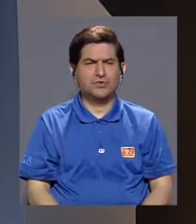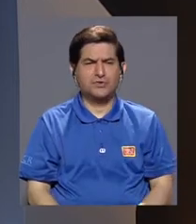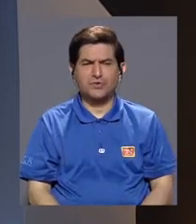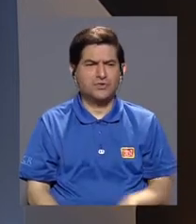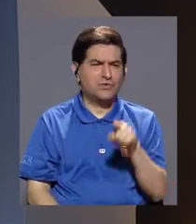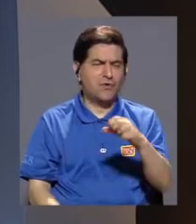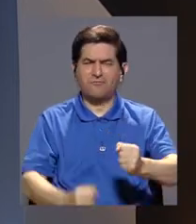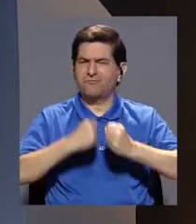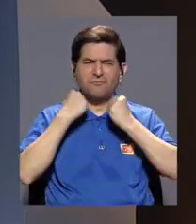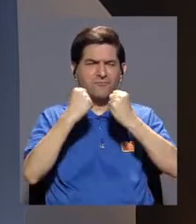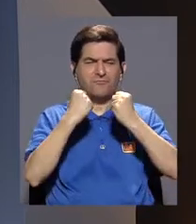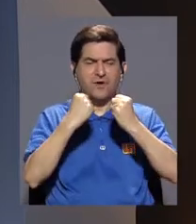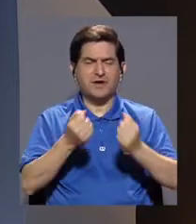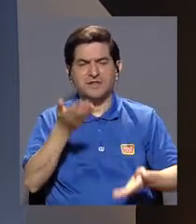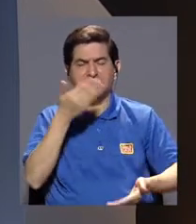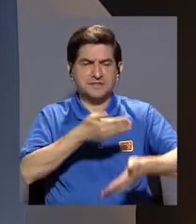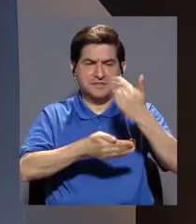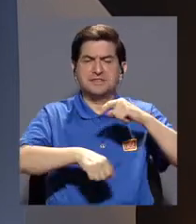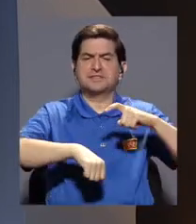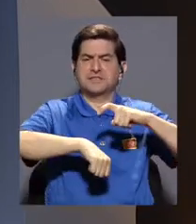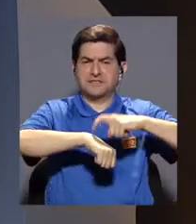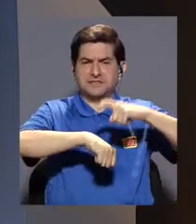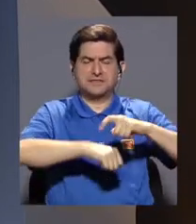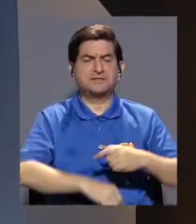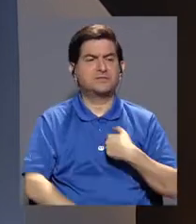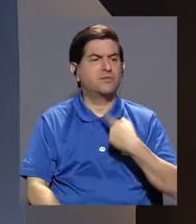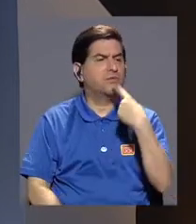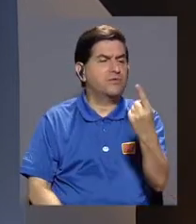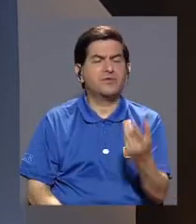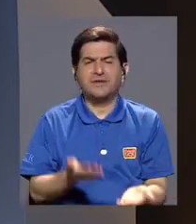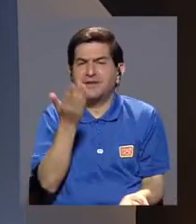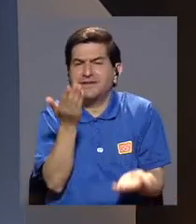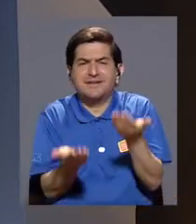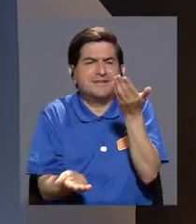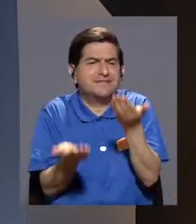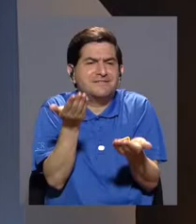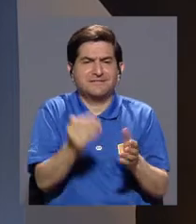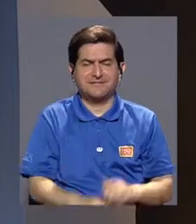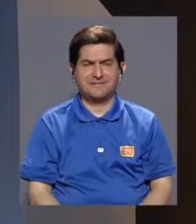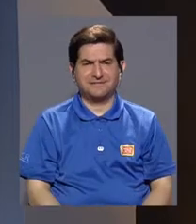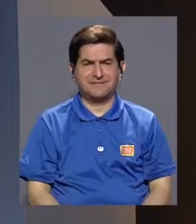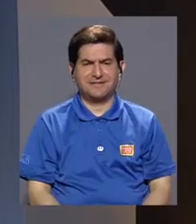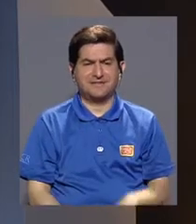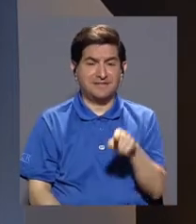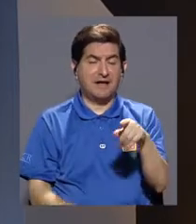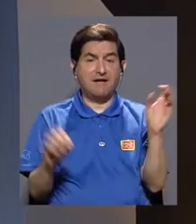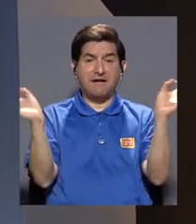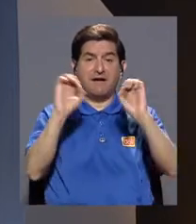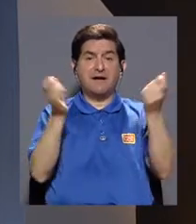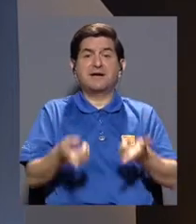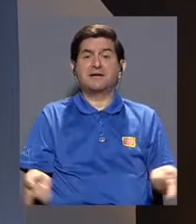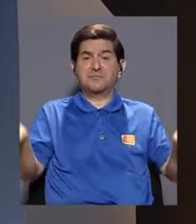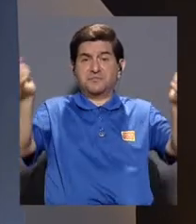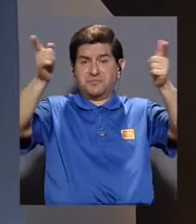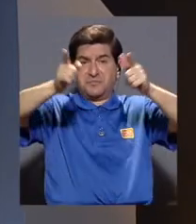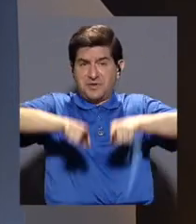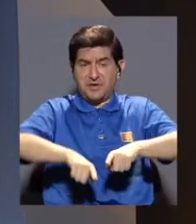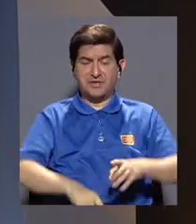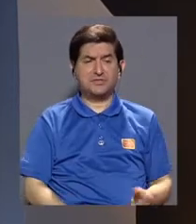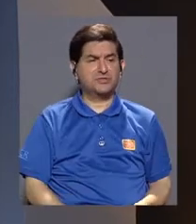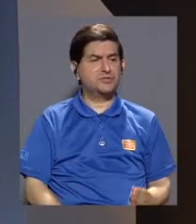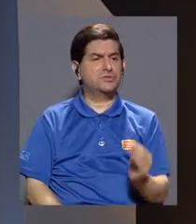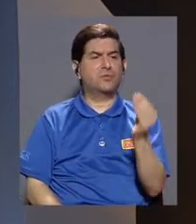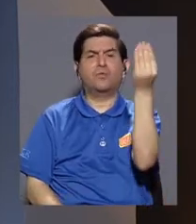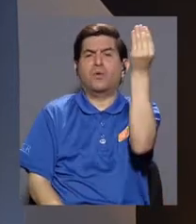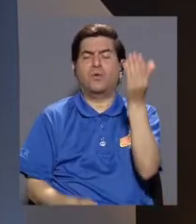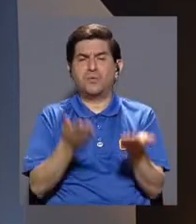tan potentes como fueron en el pasado, uno diría hay una gran emergencia de jóvenes,